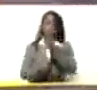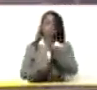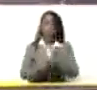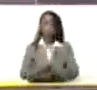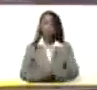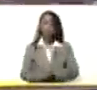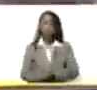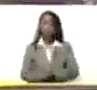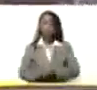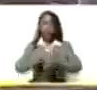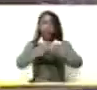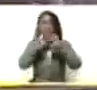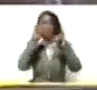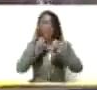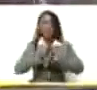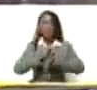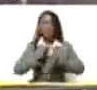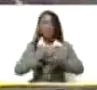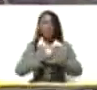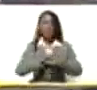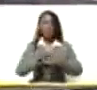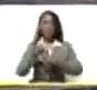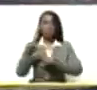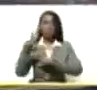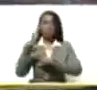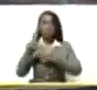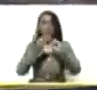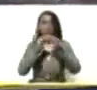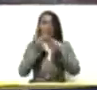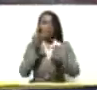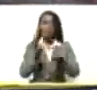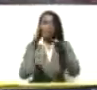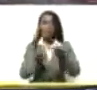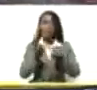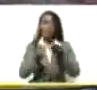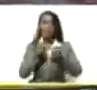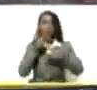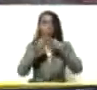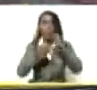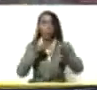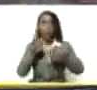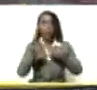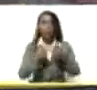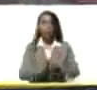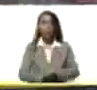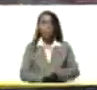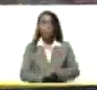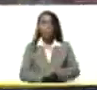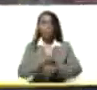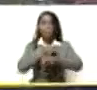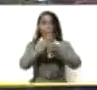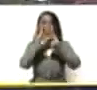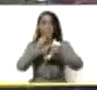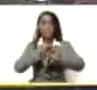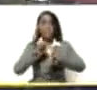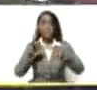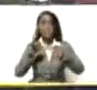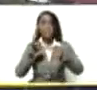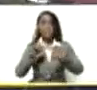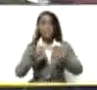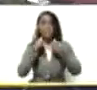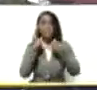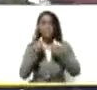la feliz consolidación de la estabilidad política, el feliz y